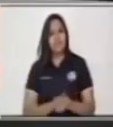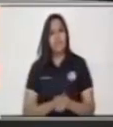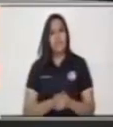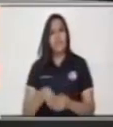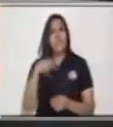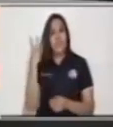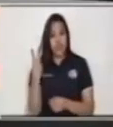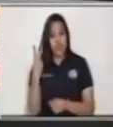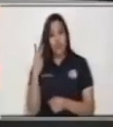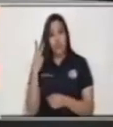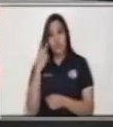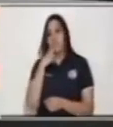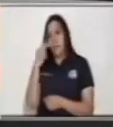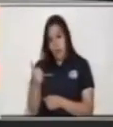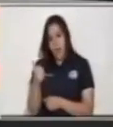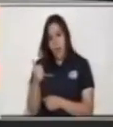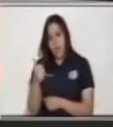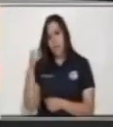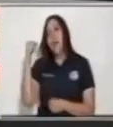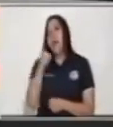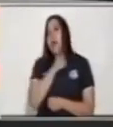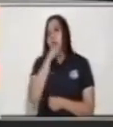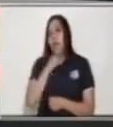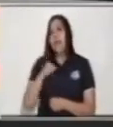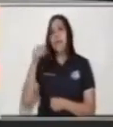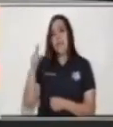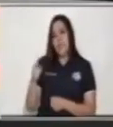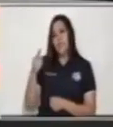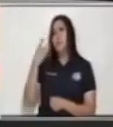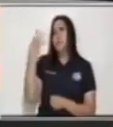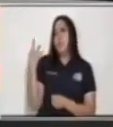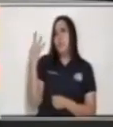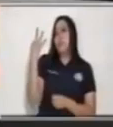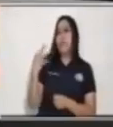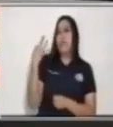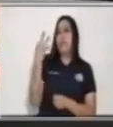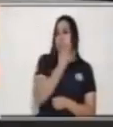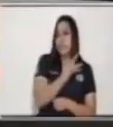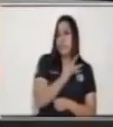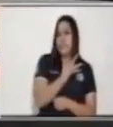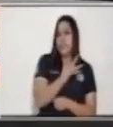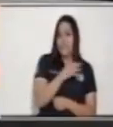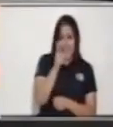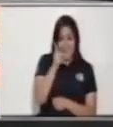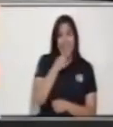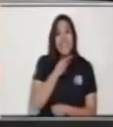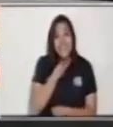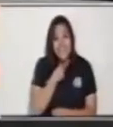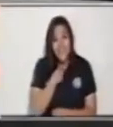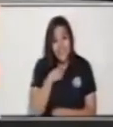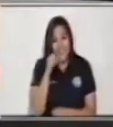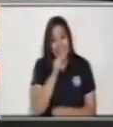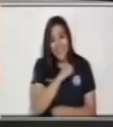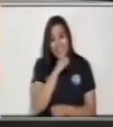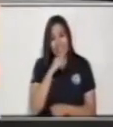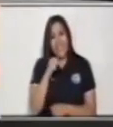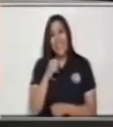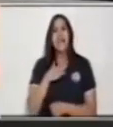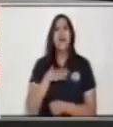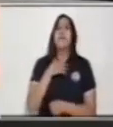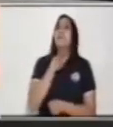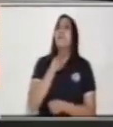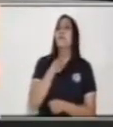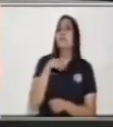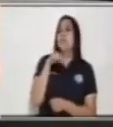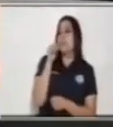Dos hermanas que cantan las canciones tres veces. ¿A ti te gusta cantar? A mí me gusta un